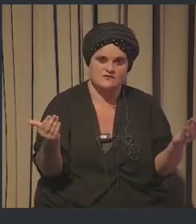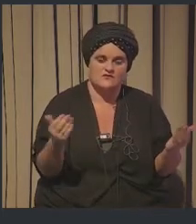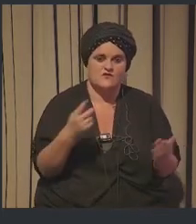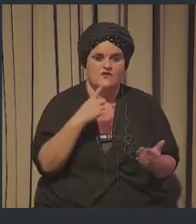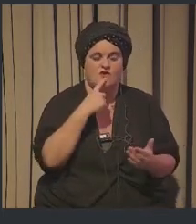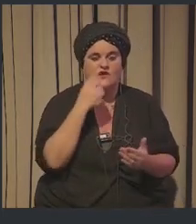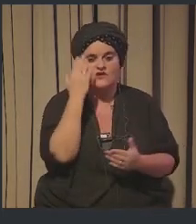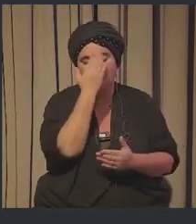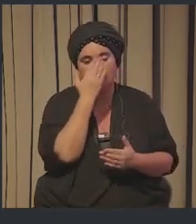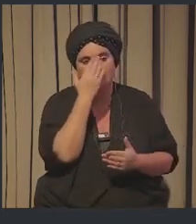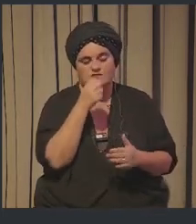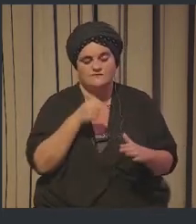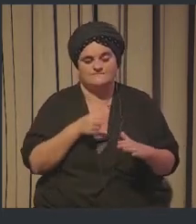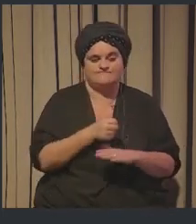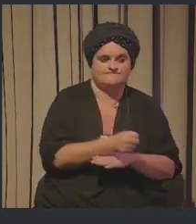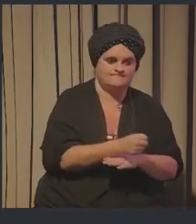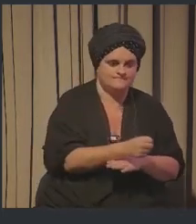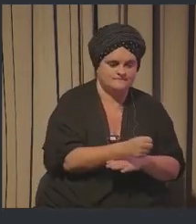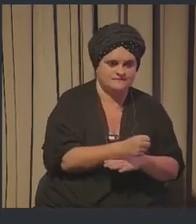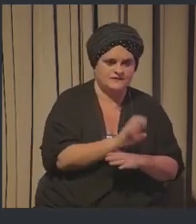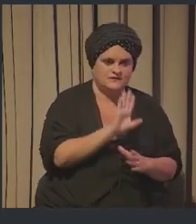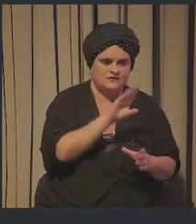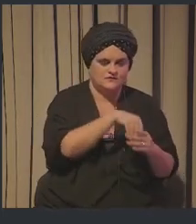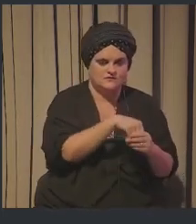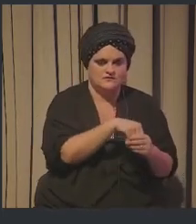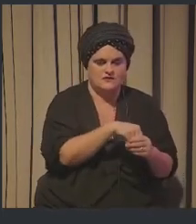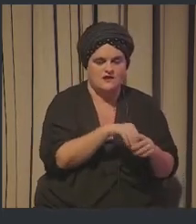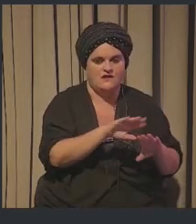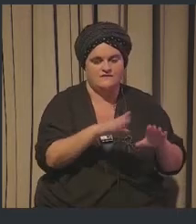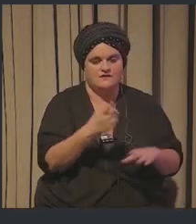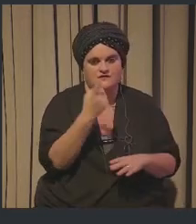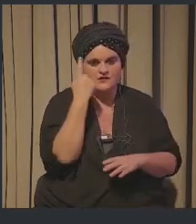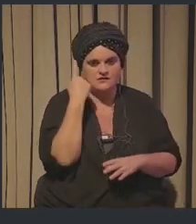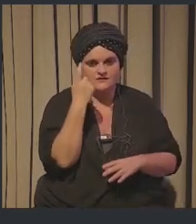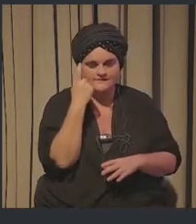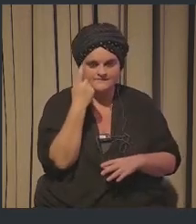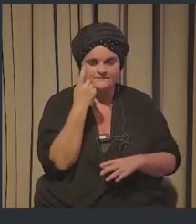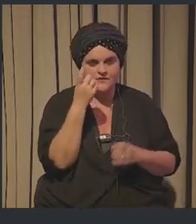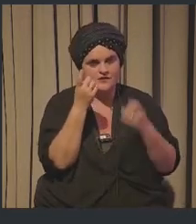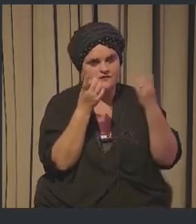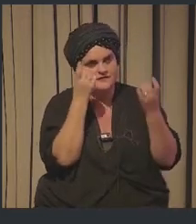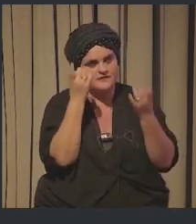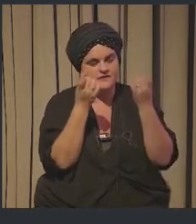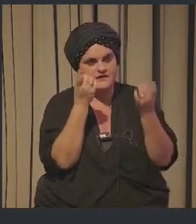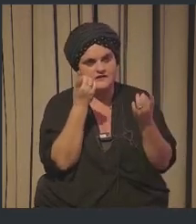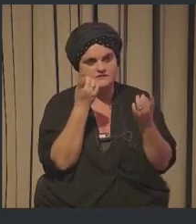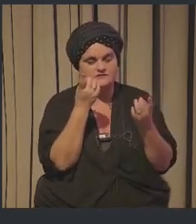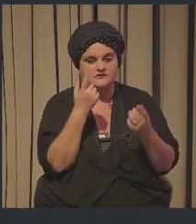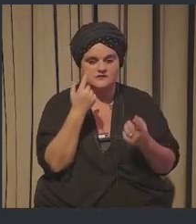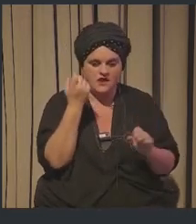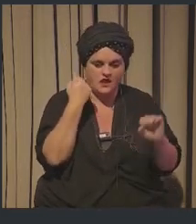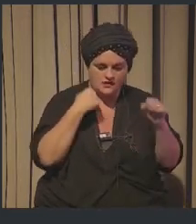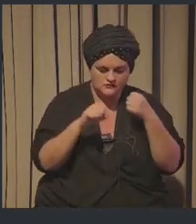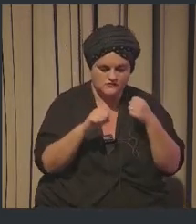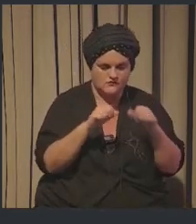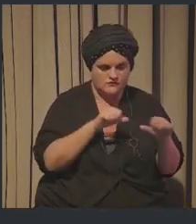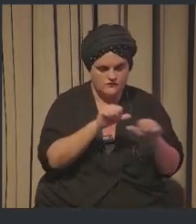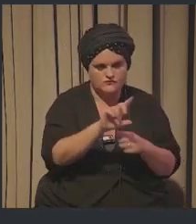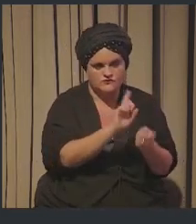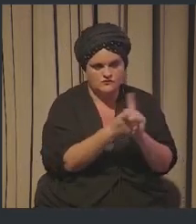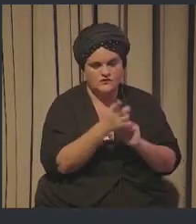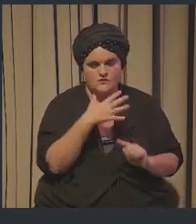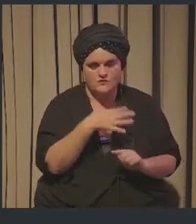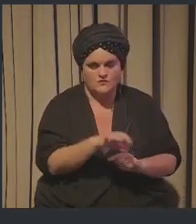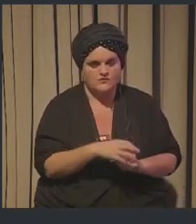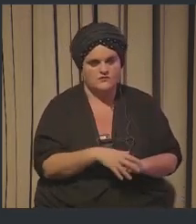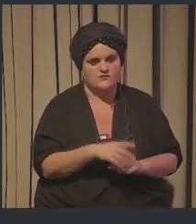en los colegios. Los alumnos acabarán sus estudios con estas ideas de que son un actor, que puedo cambiar el futuro y tengo